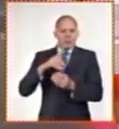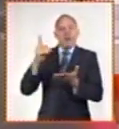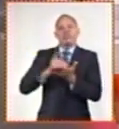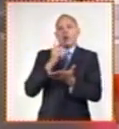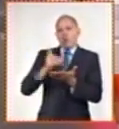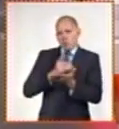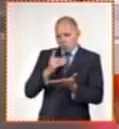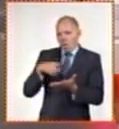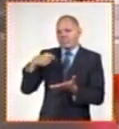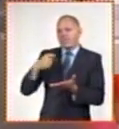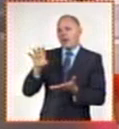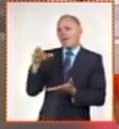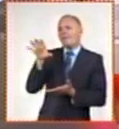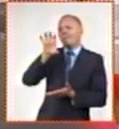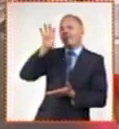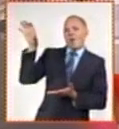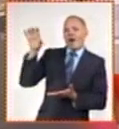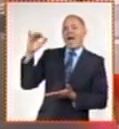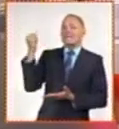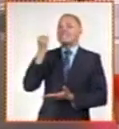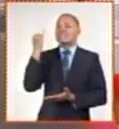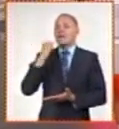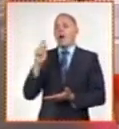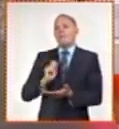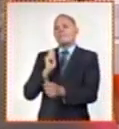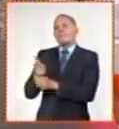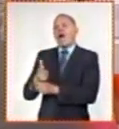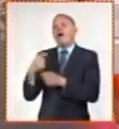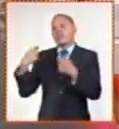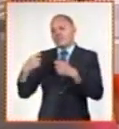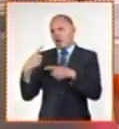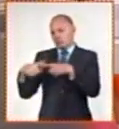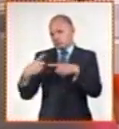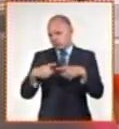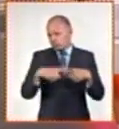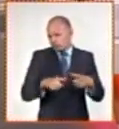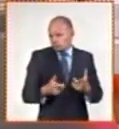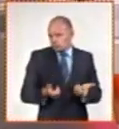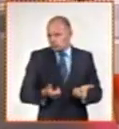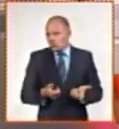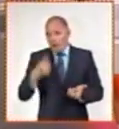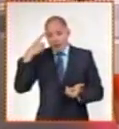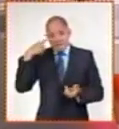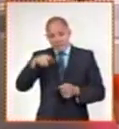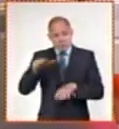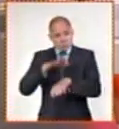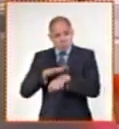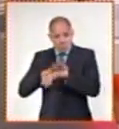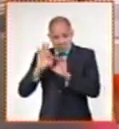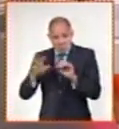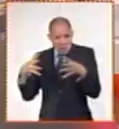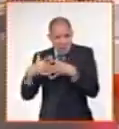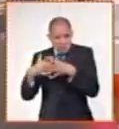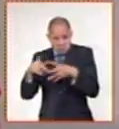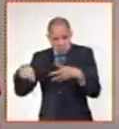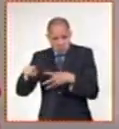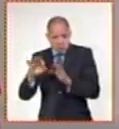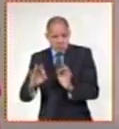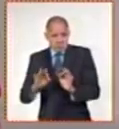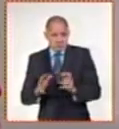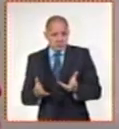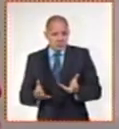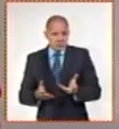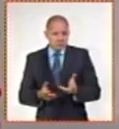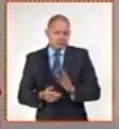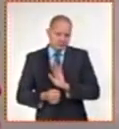situación de debilidad que tiene el gobierno argentino, dar este golpe, quizás sobre el propio peronismo. Pero,